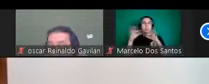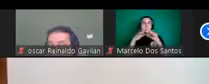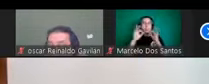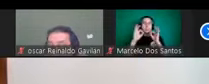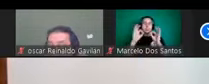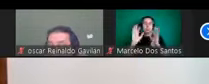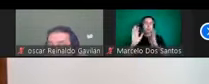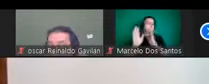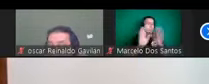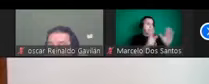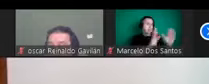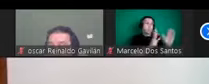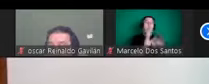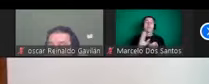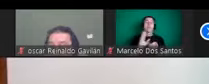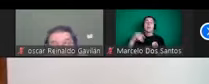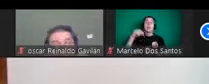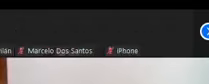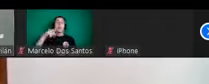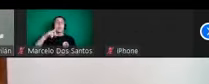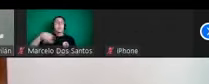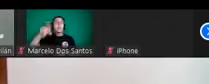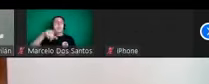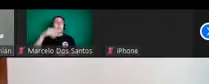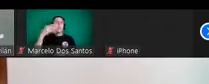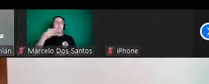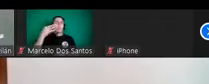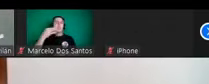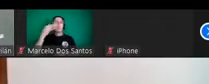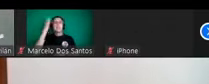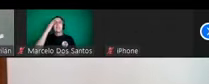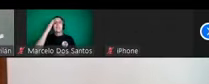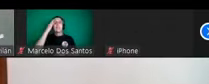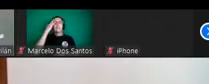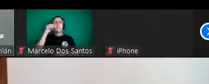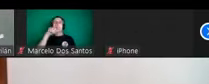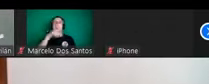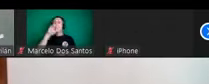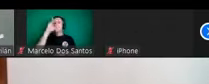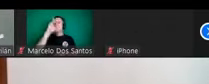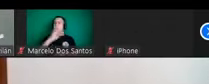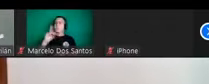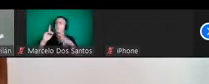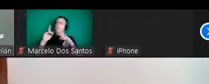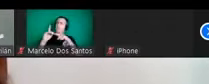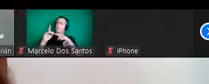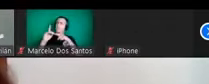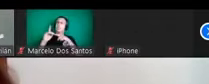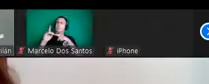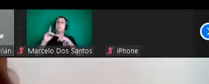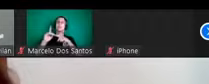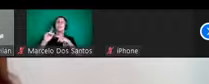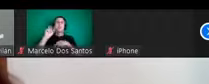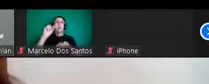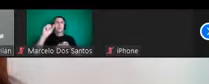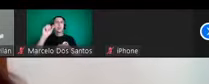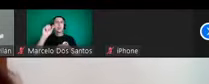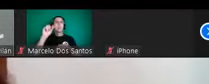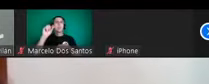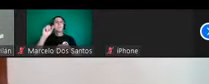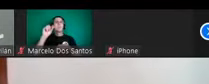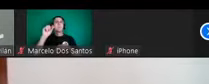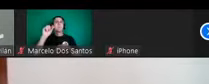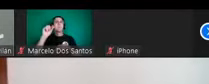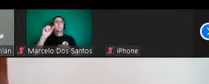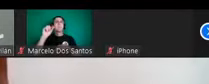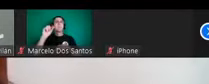en cuenta que es un tema complejo. Complejo en todo el sentido de la palabra, pero no en el sentido negativo